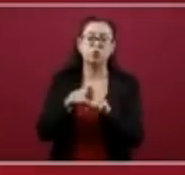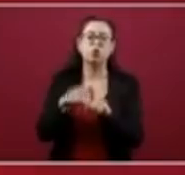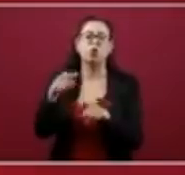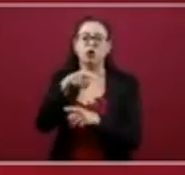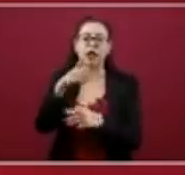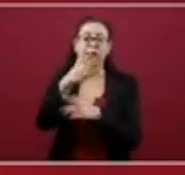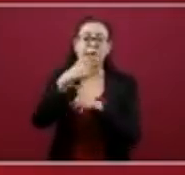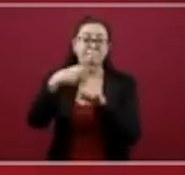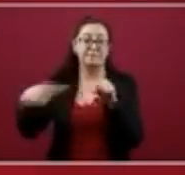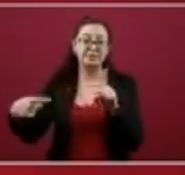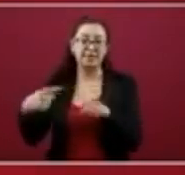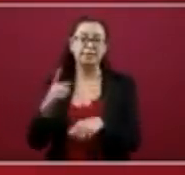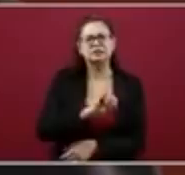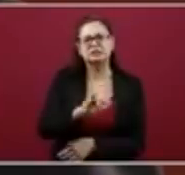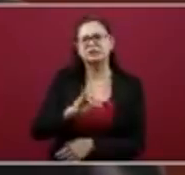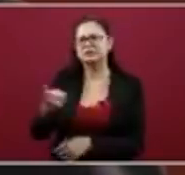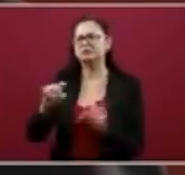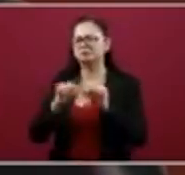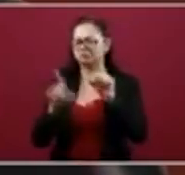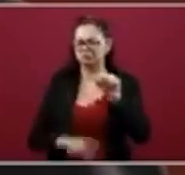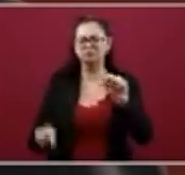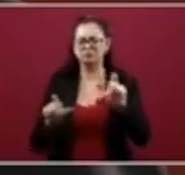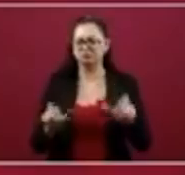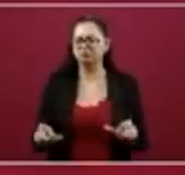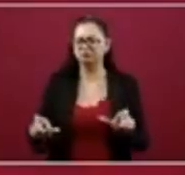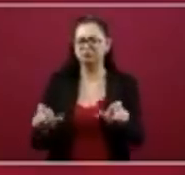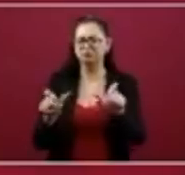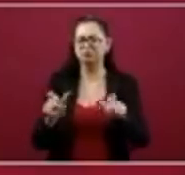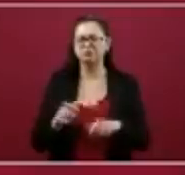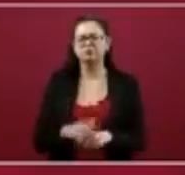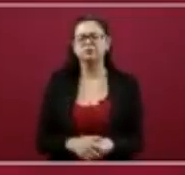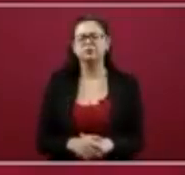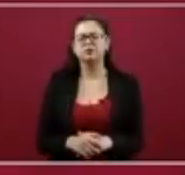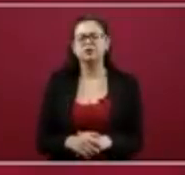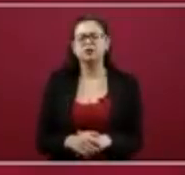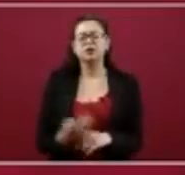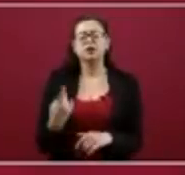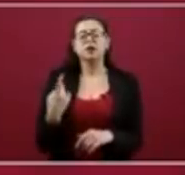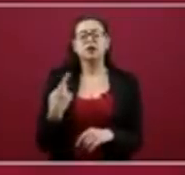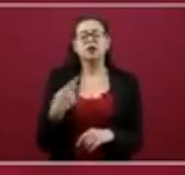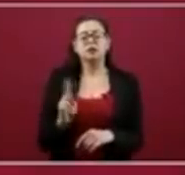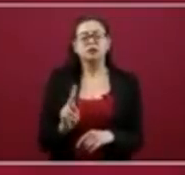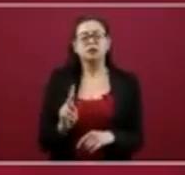es la exigencia. Pero hemos decidido